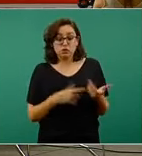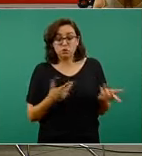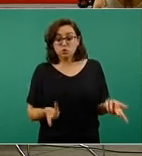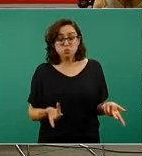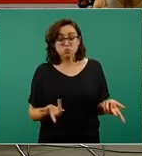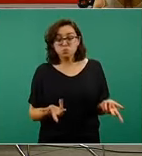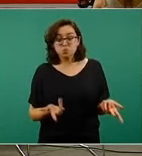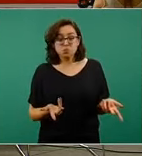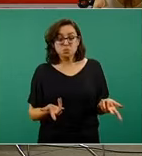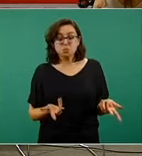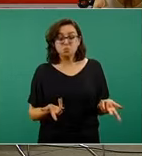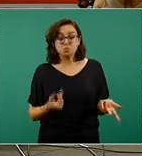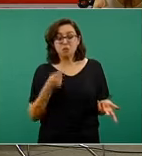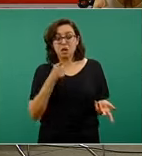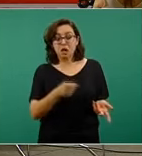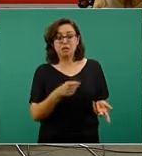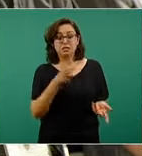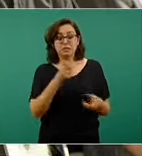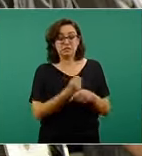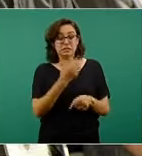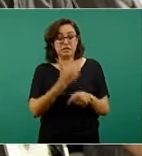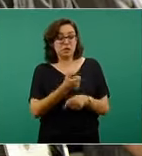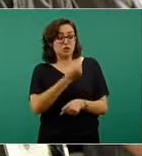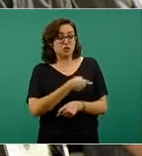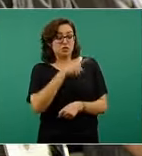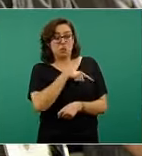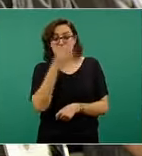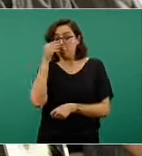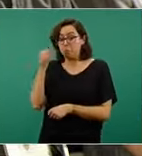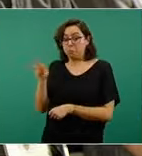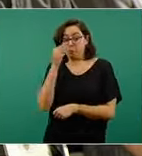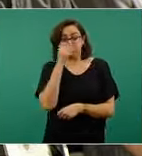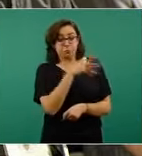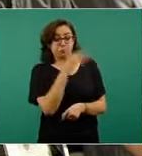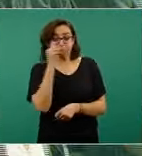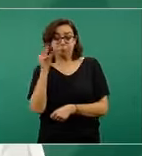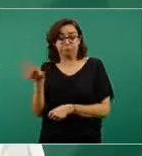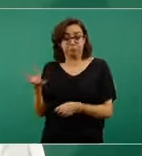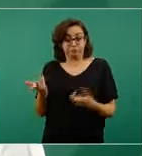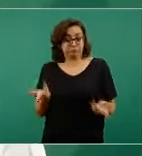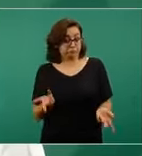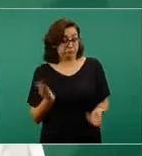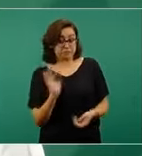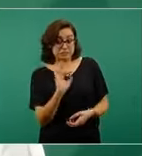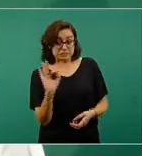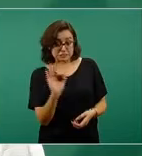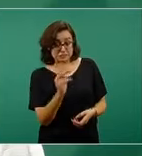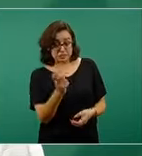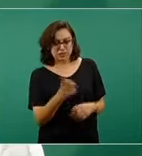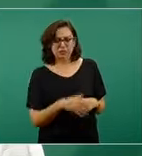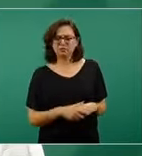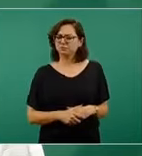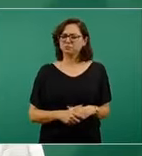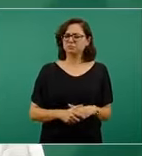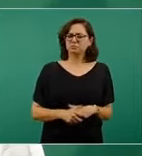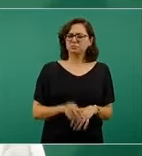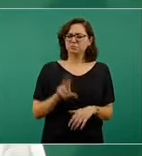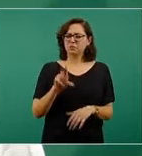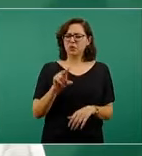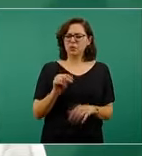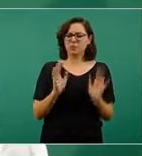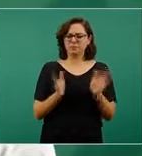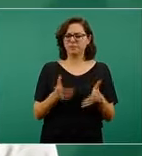de la bolita en los secretarios de salud. Estamos en espera. Fue un acuerdo de consenso, de hecho por unanimidad en el Consejo Nacional